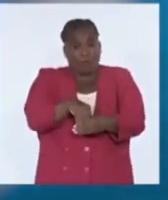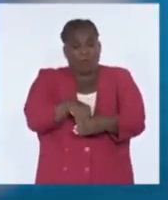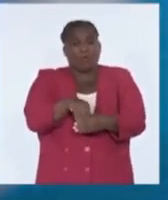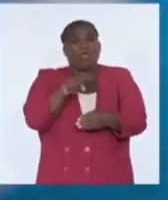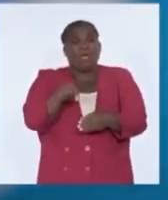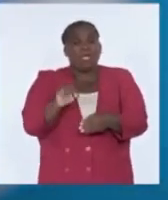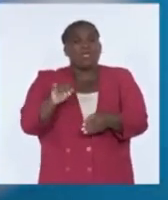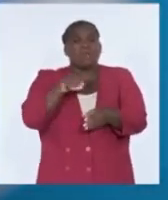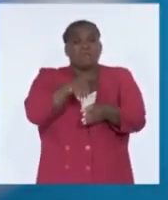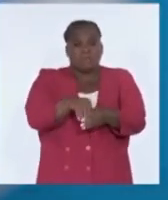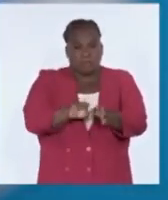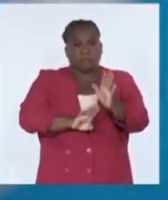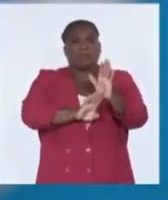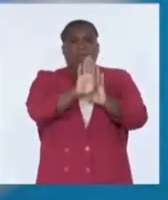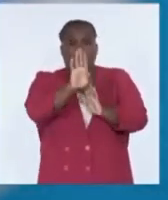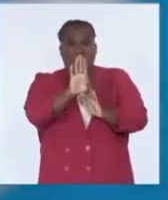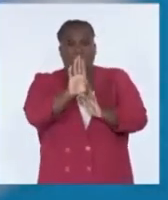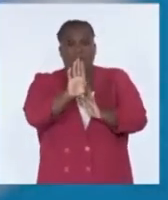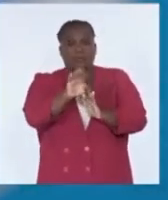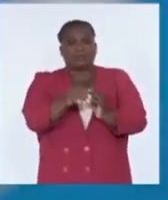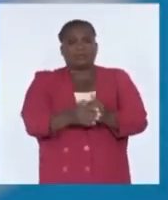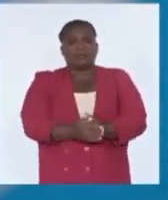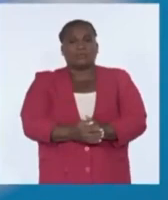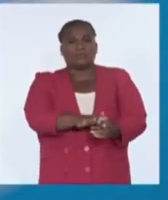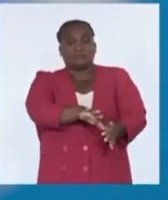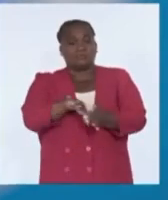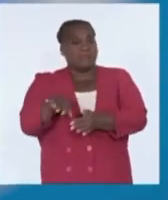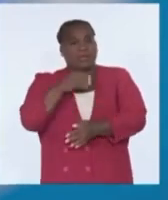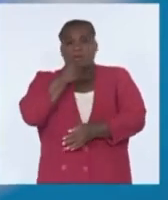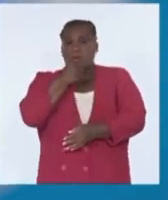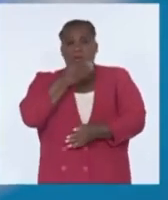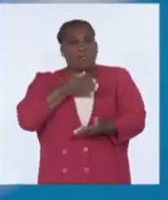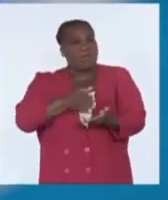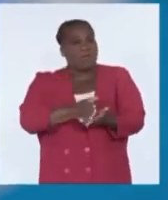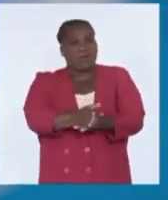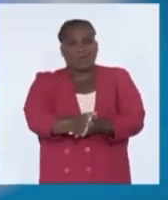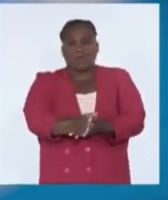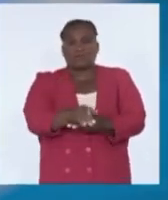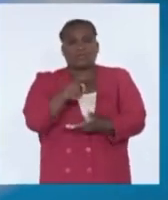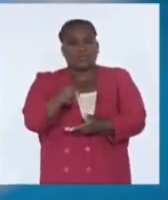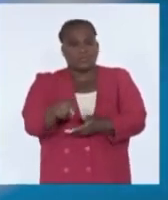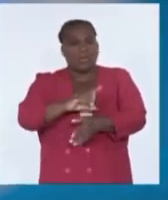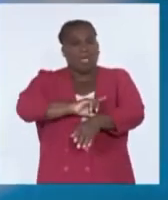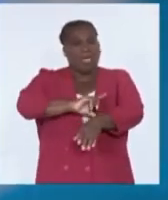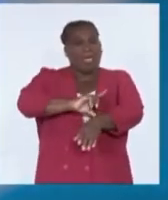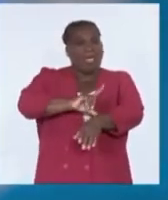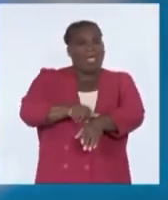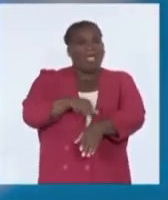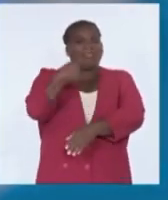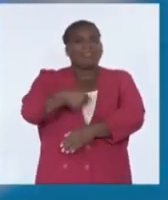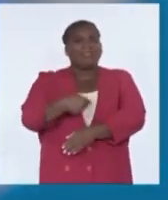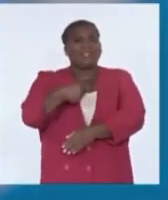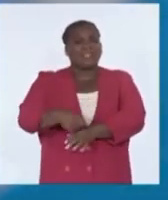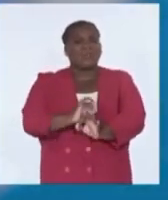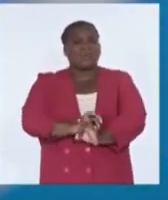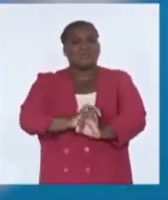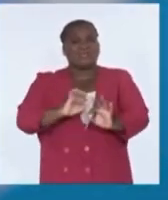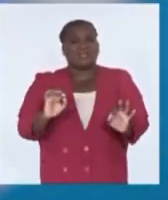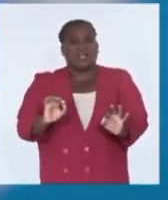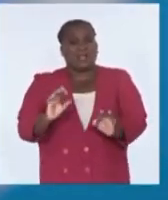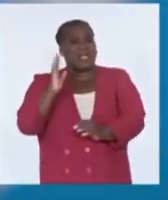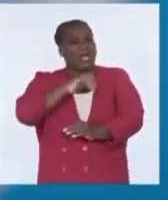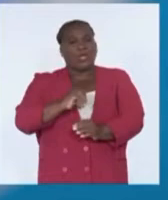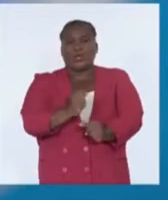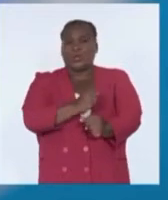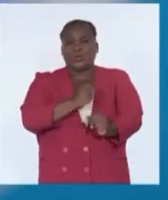su desarrollo además no puede continuar demorándose la recanalización de derechos especiales de giro no utilizados hacia